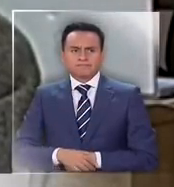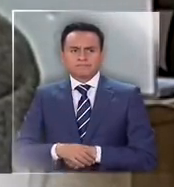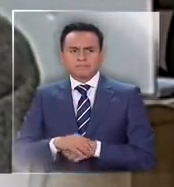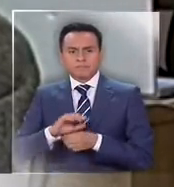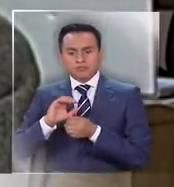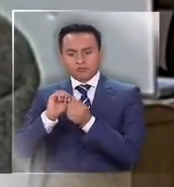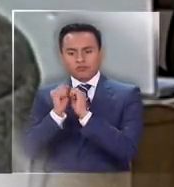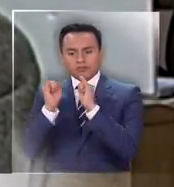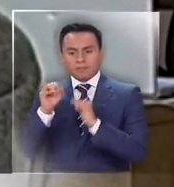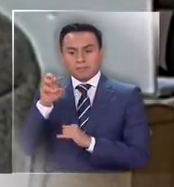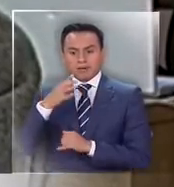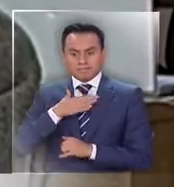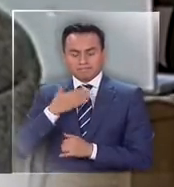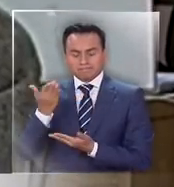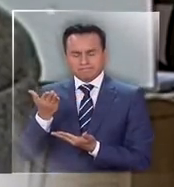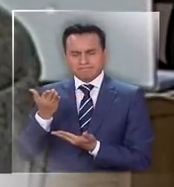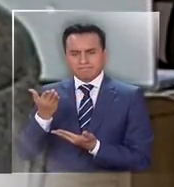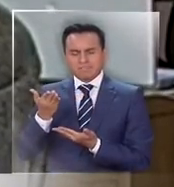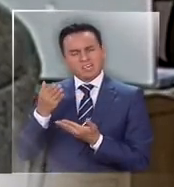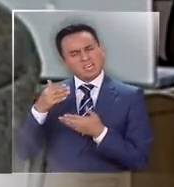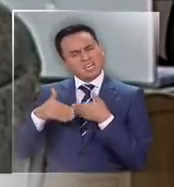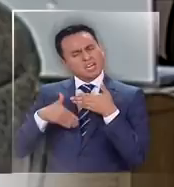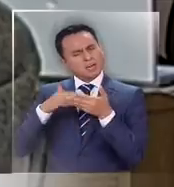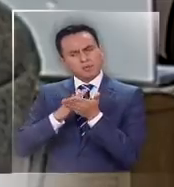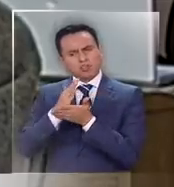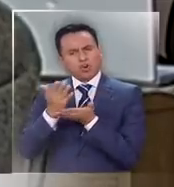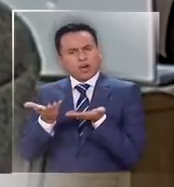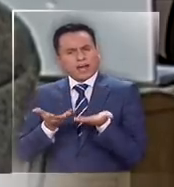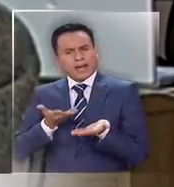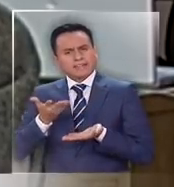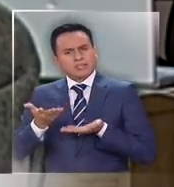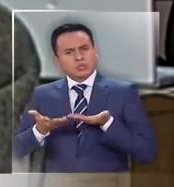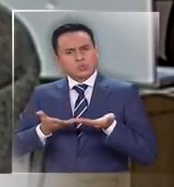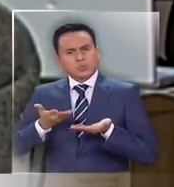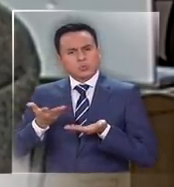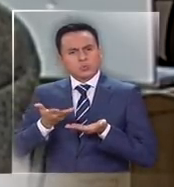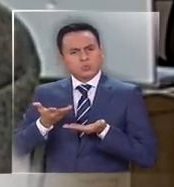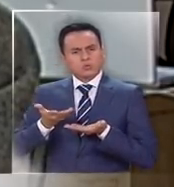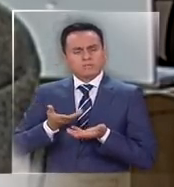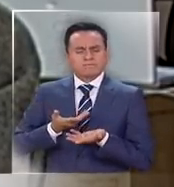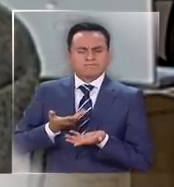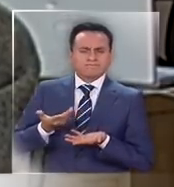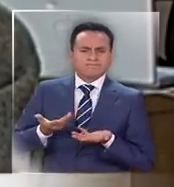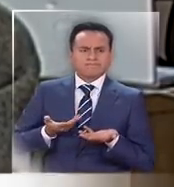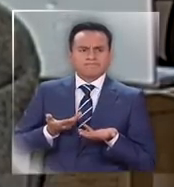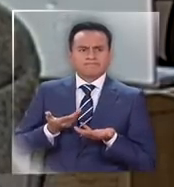transformarse en mi papá, empezó una actitud